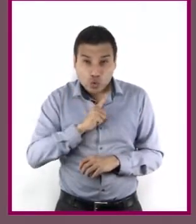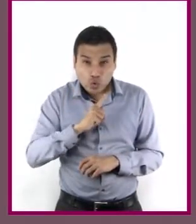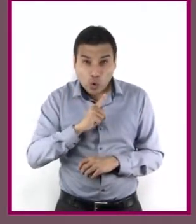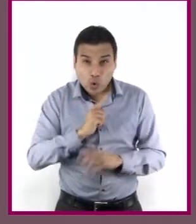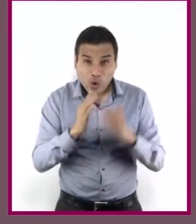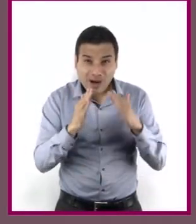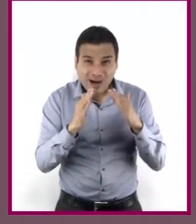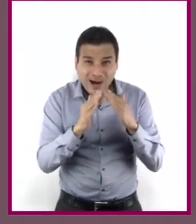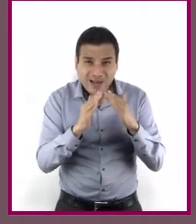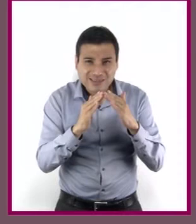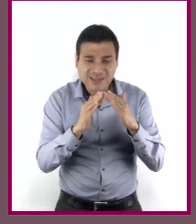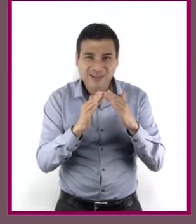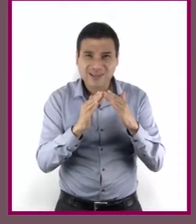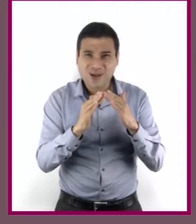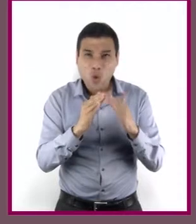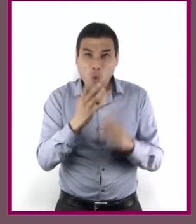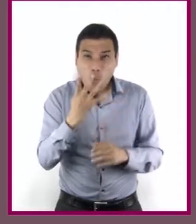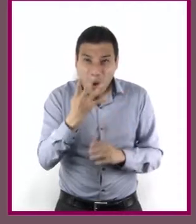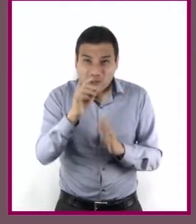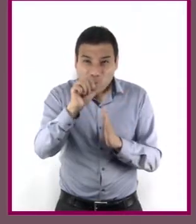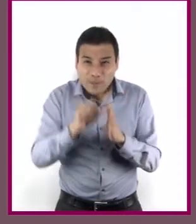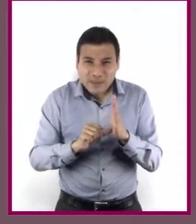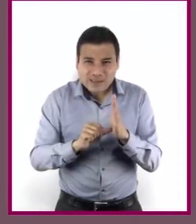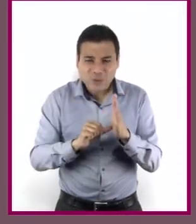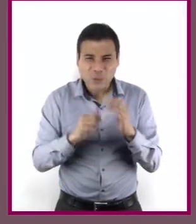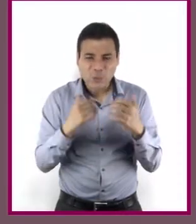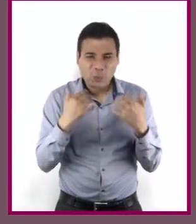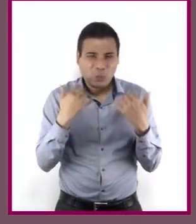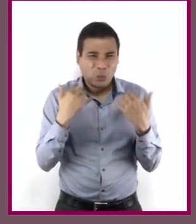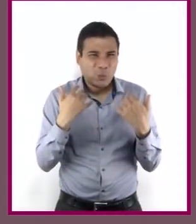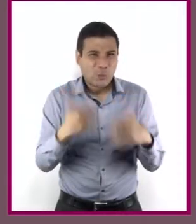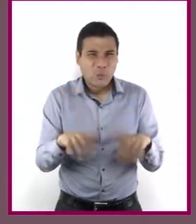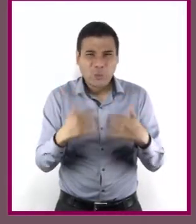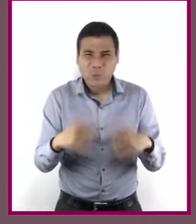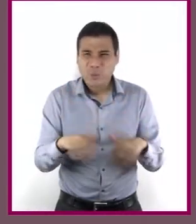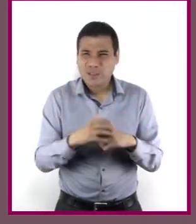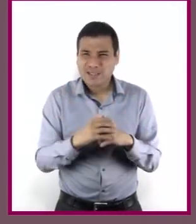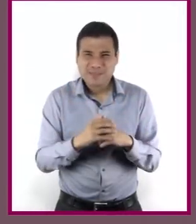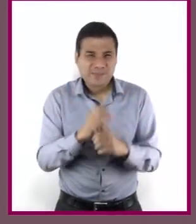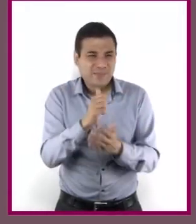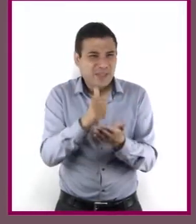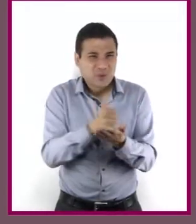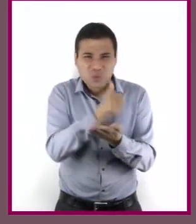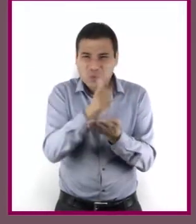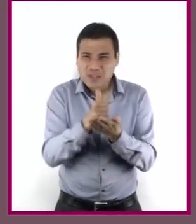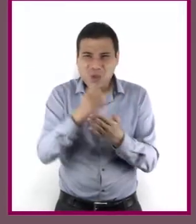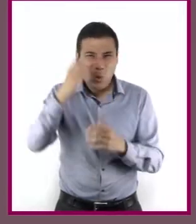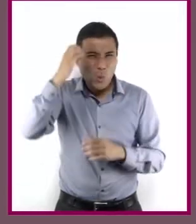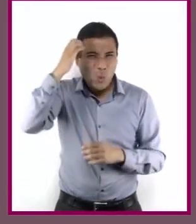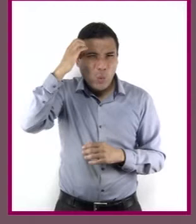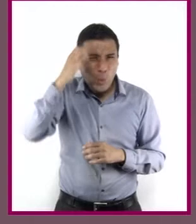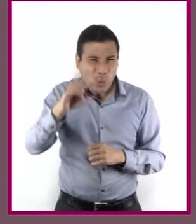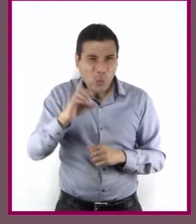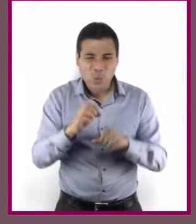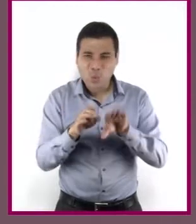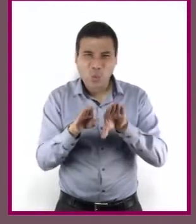durante los últimos 4 meses en una ciudad tan dura y cruel como